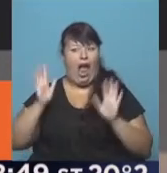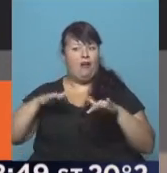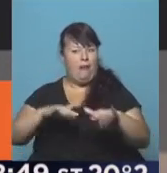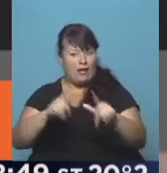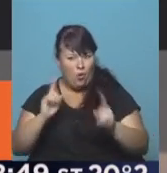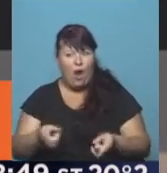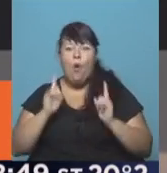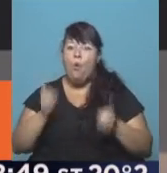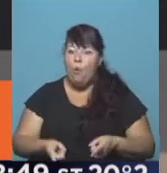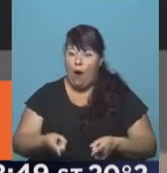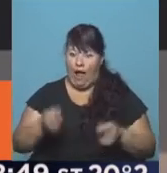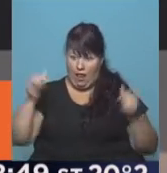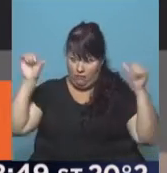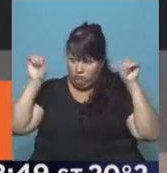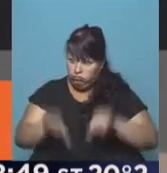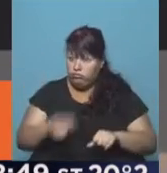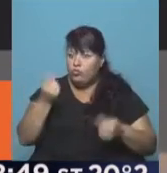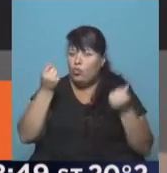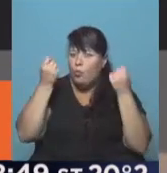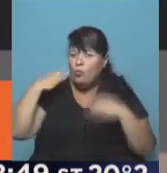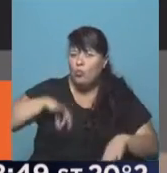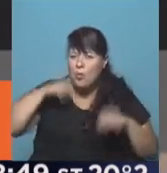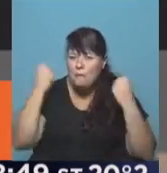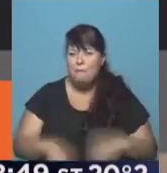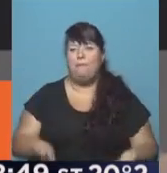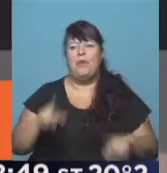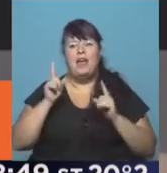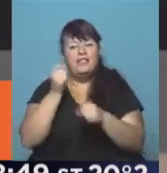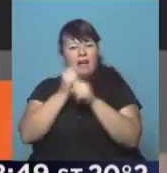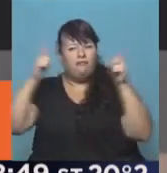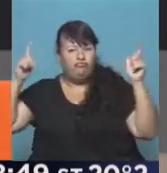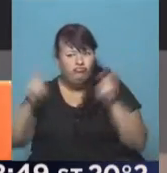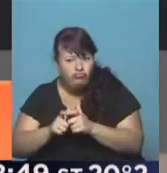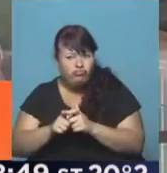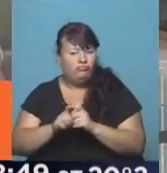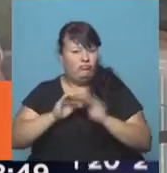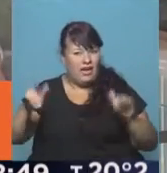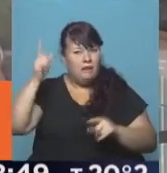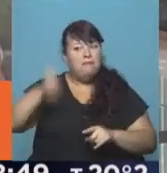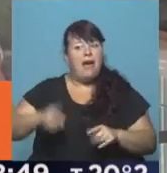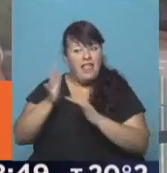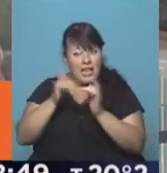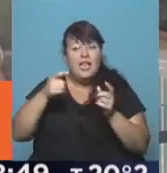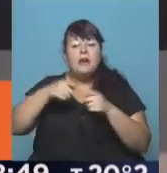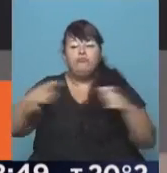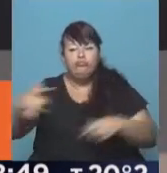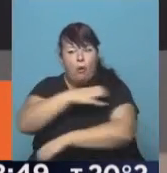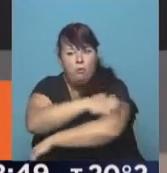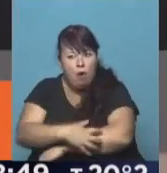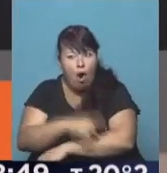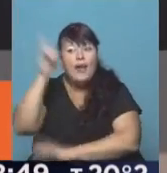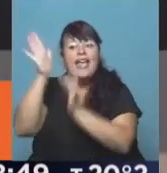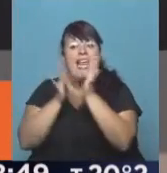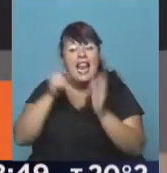a pesar de con una caída del poder adquisitivo y una caída del empleo y un aumento de la pobreza la